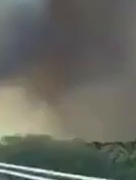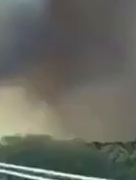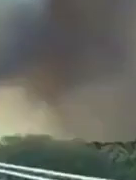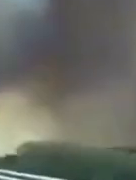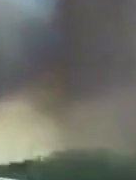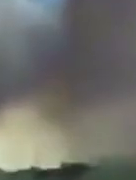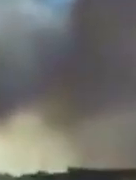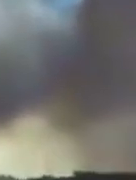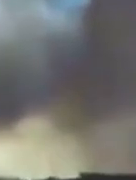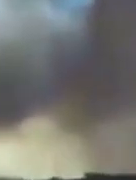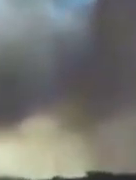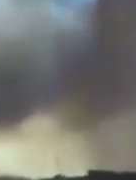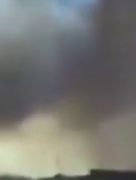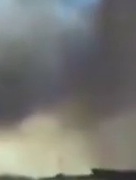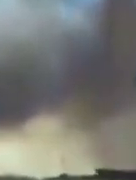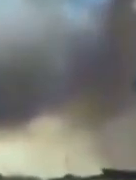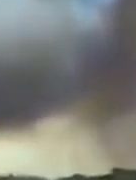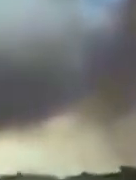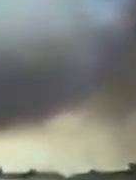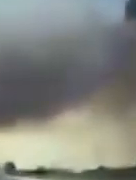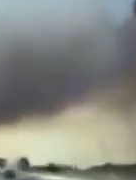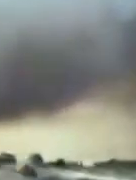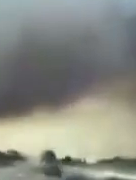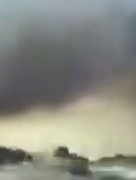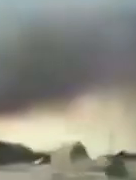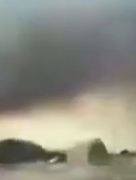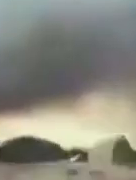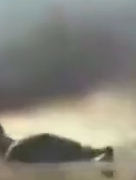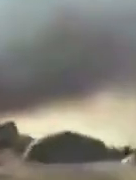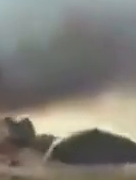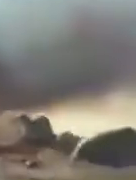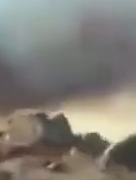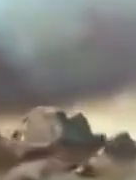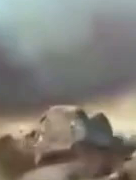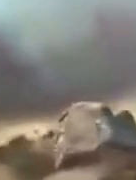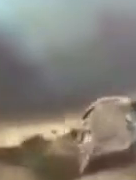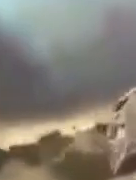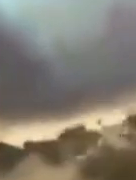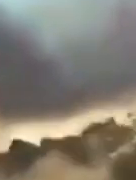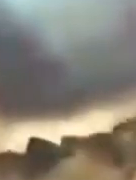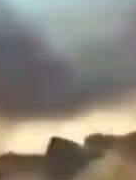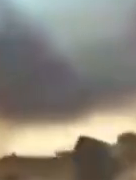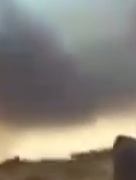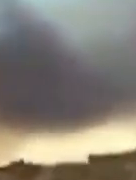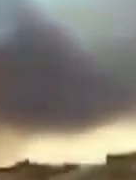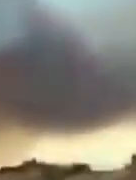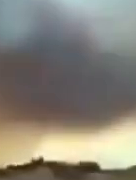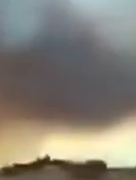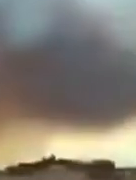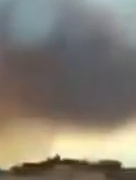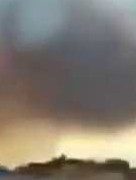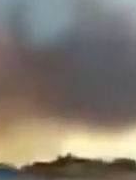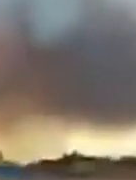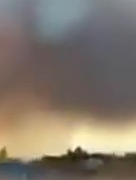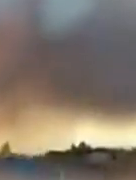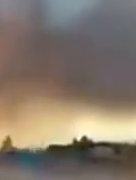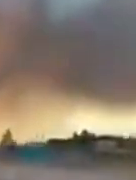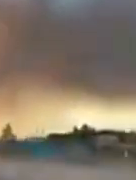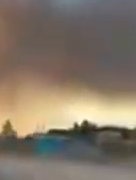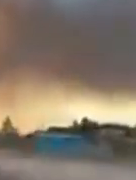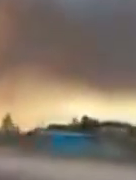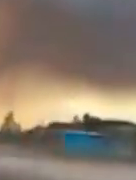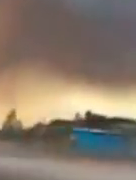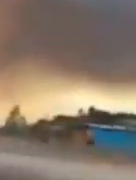Después de los incendios en Tijuana, Tecate, Rosarito y Ensenada, donde se perdieron 3 vidas, más de 5 personas lesionadas,